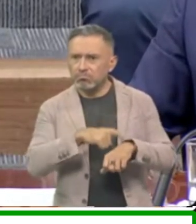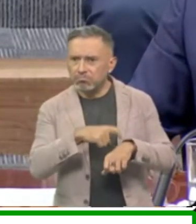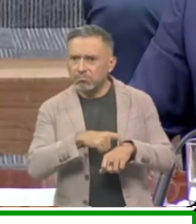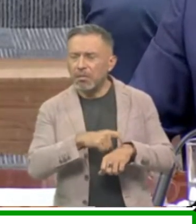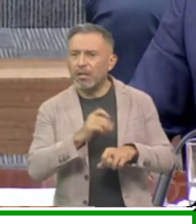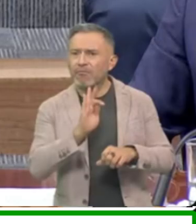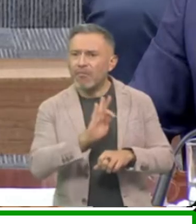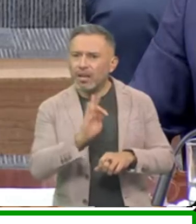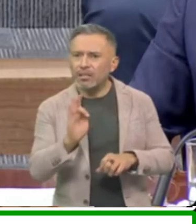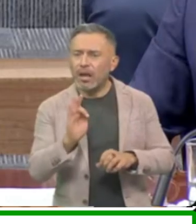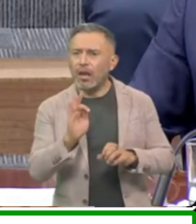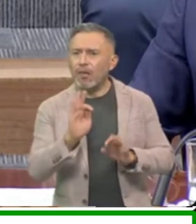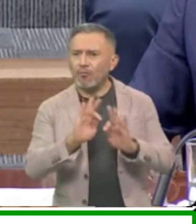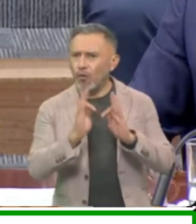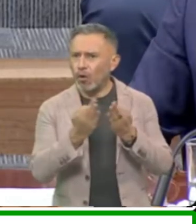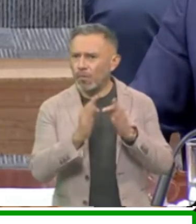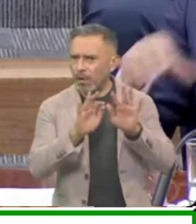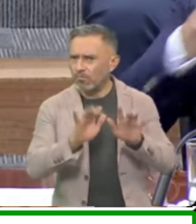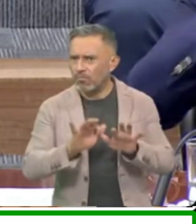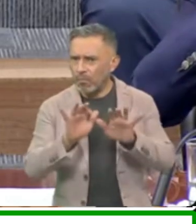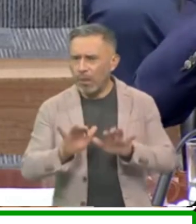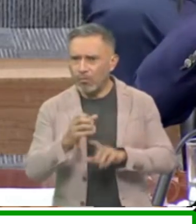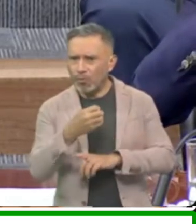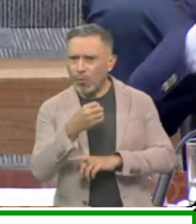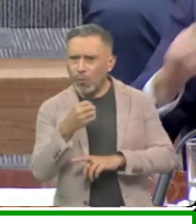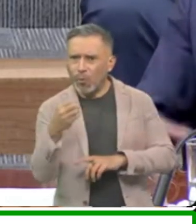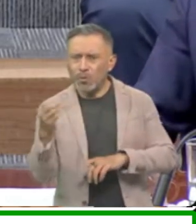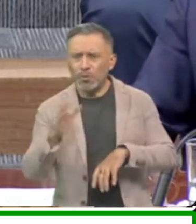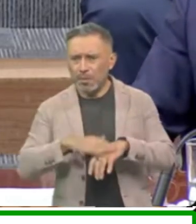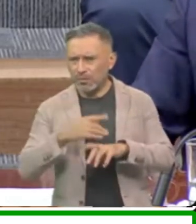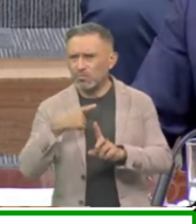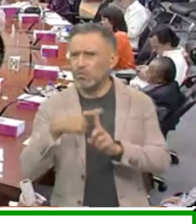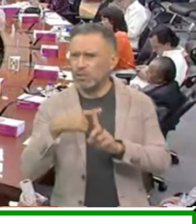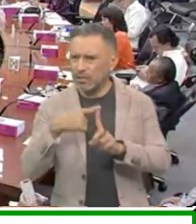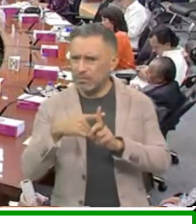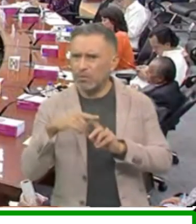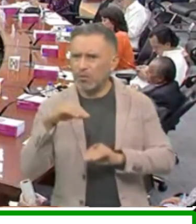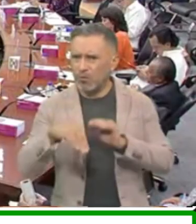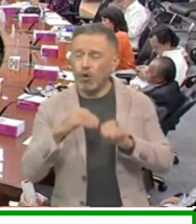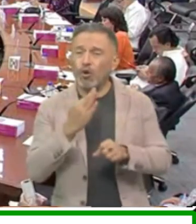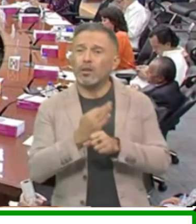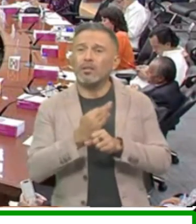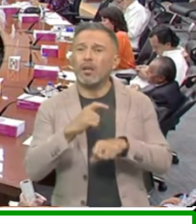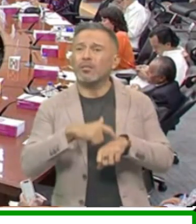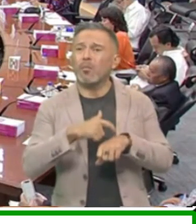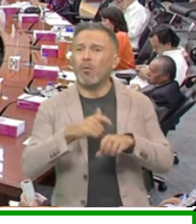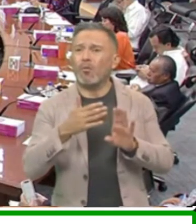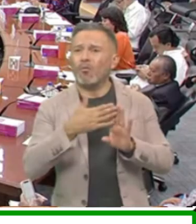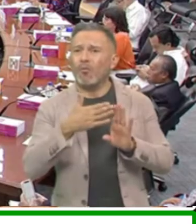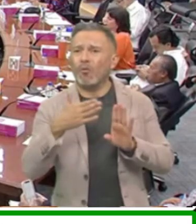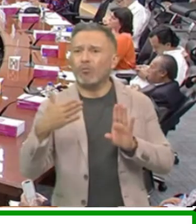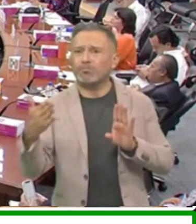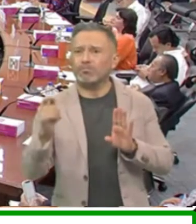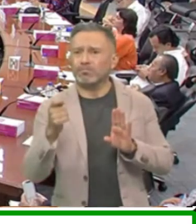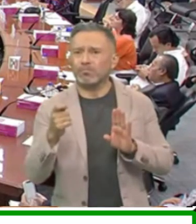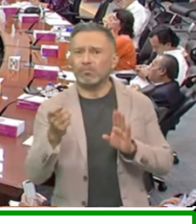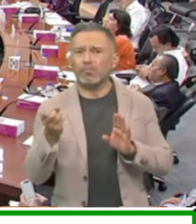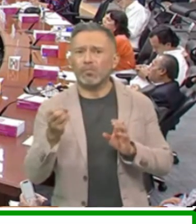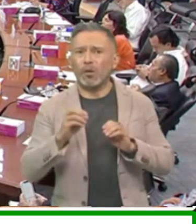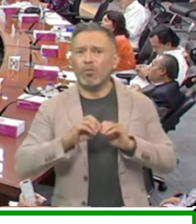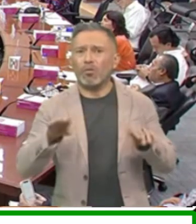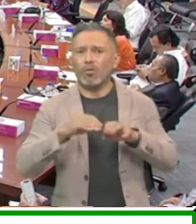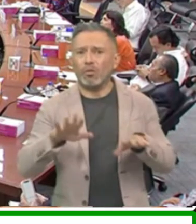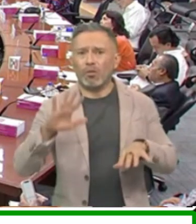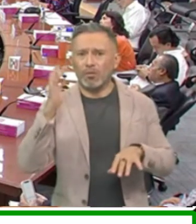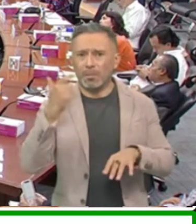correspondan, en ánimo de la certeza y la construcción, porque todavía en un tiempo jurisdiccional significativo. En nada abona, y por eso creo